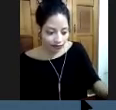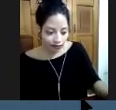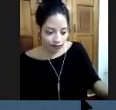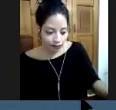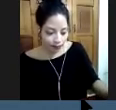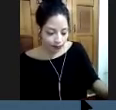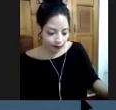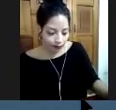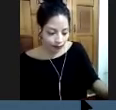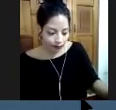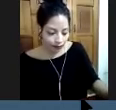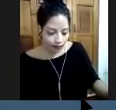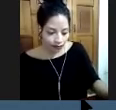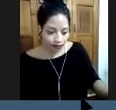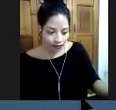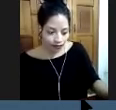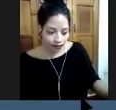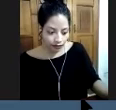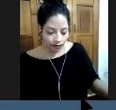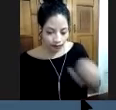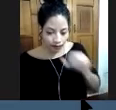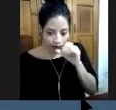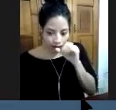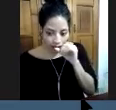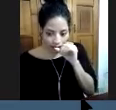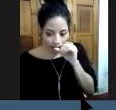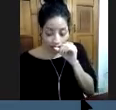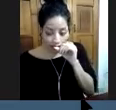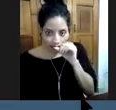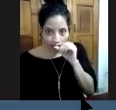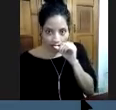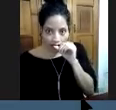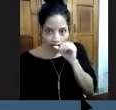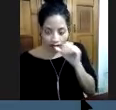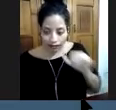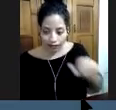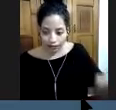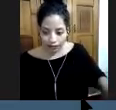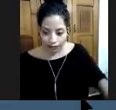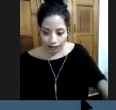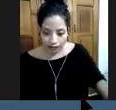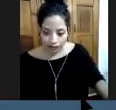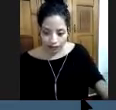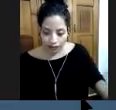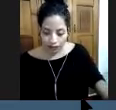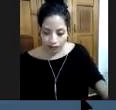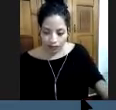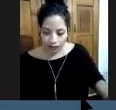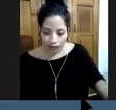porcentaje de los sería un 3% que puedan recibir sus clases virtuales, porque los demás no tienen las